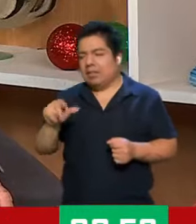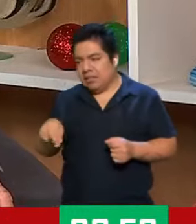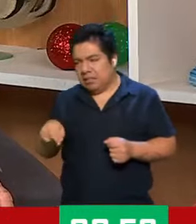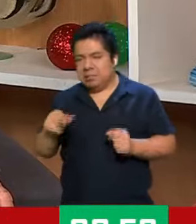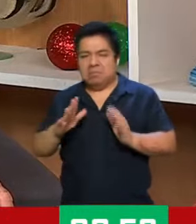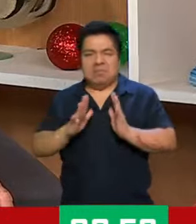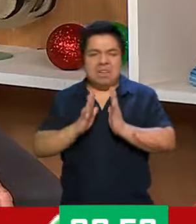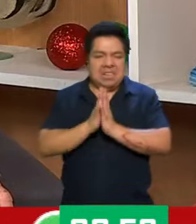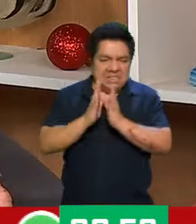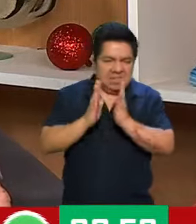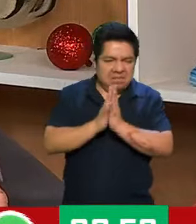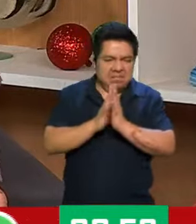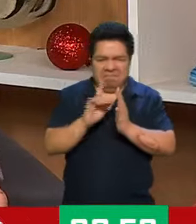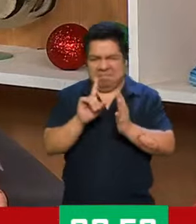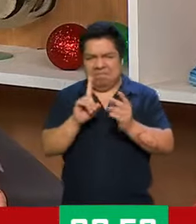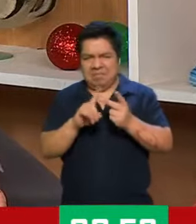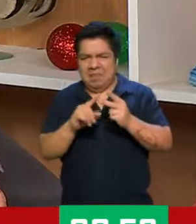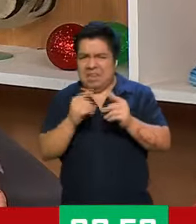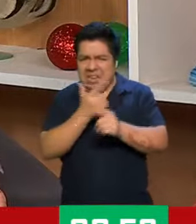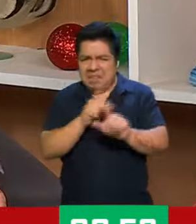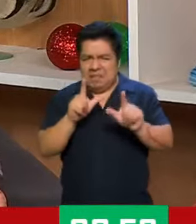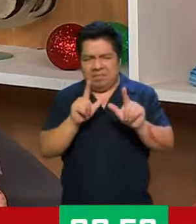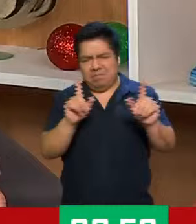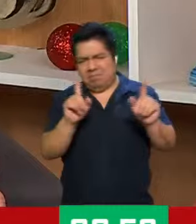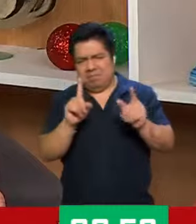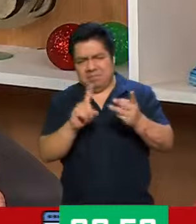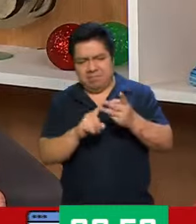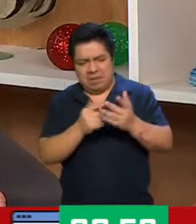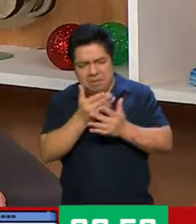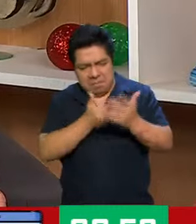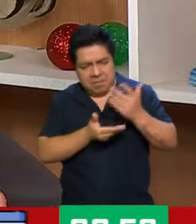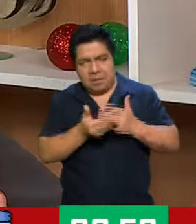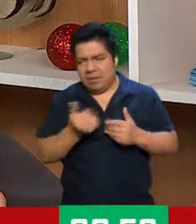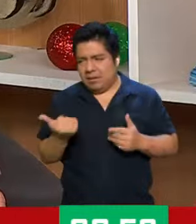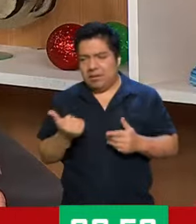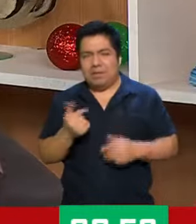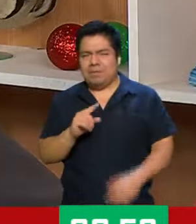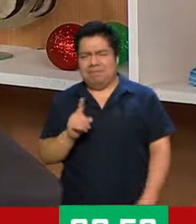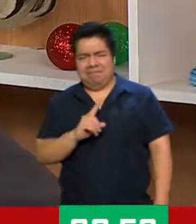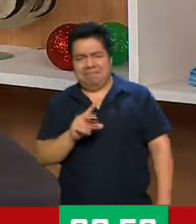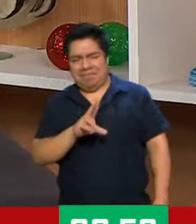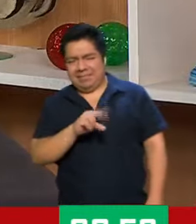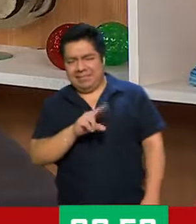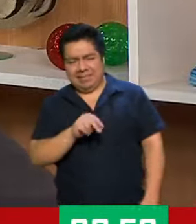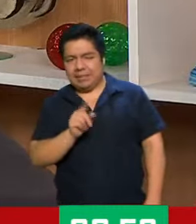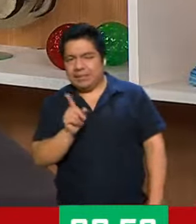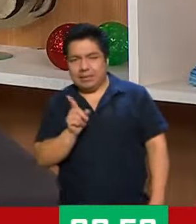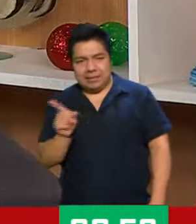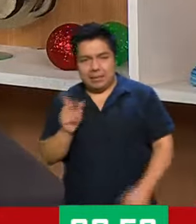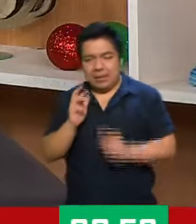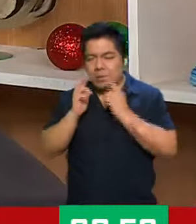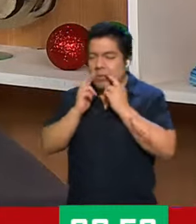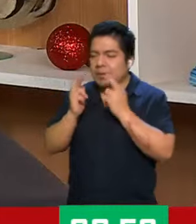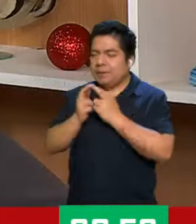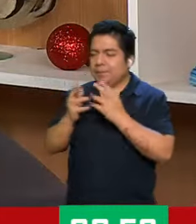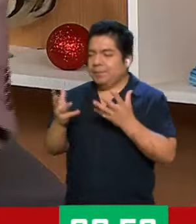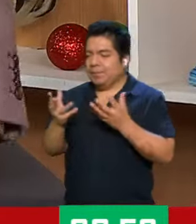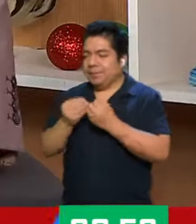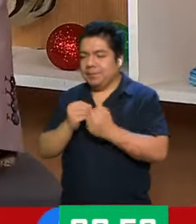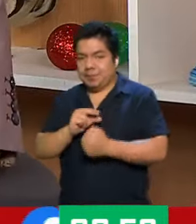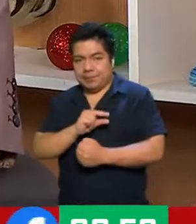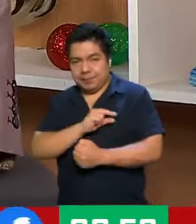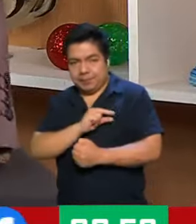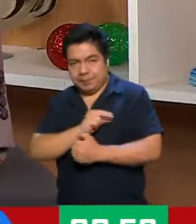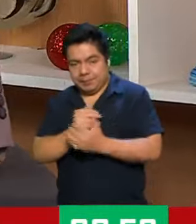democracia, de libertades, del bien común, no existe para ellos. Ellos, en sus reuniones privadas no hace